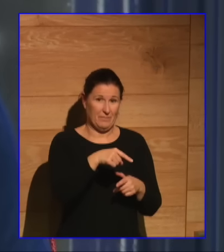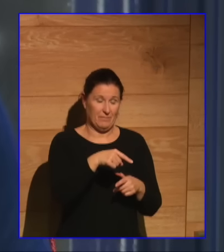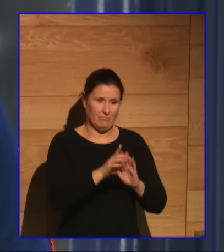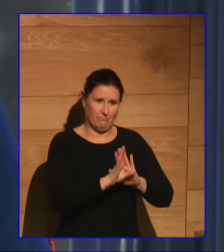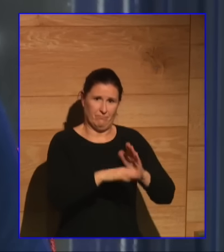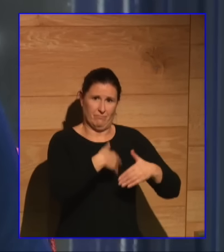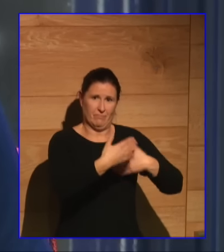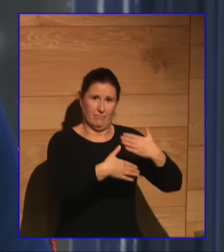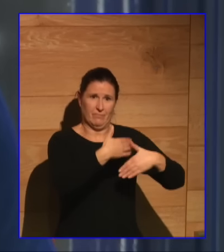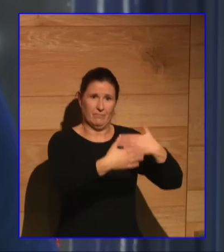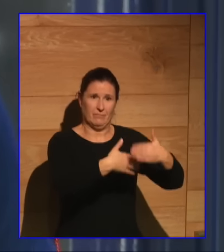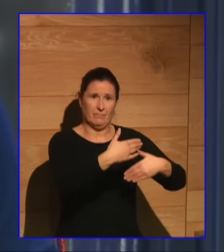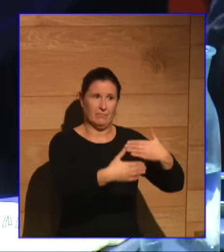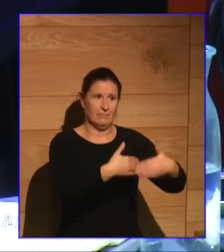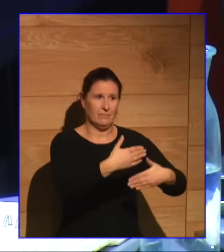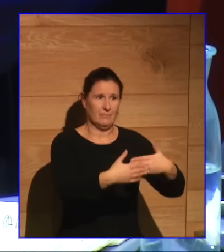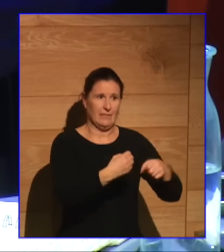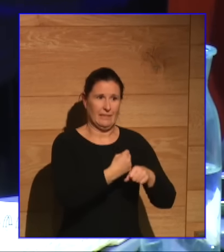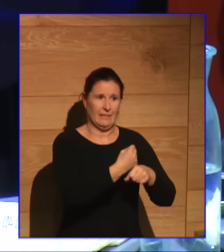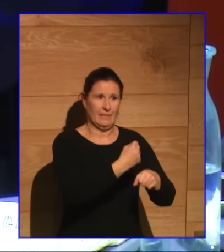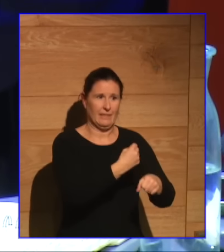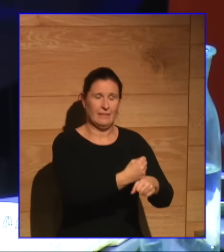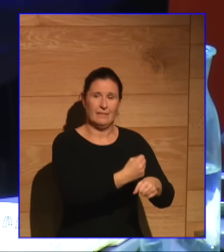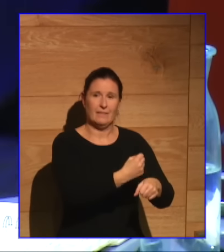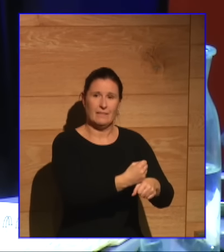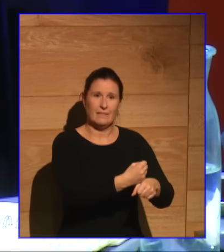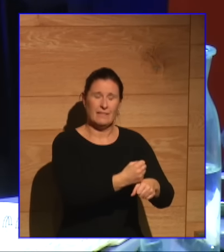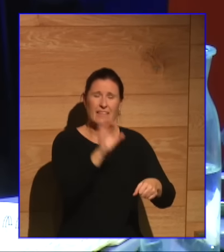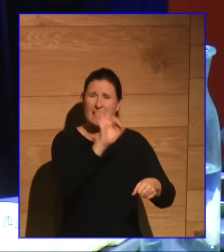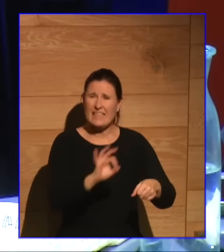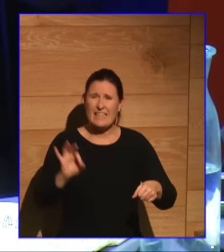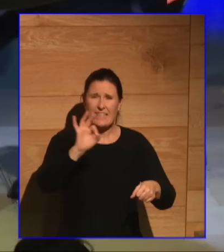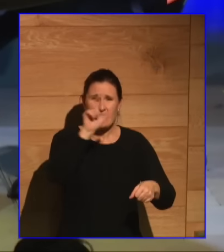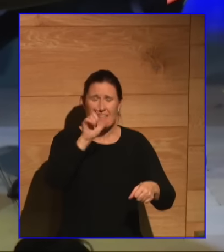llevar esto adelante... Que la pasta te sea leve, Spielberg.